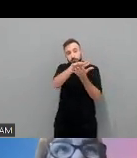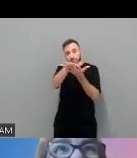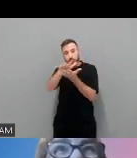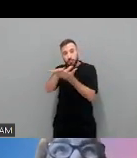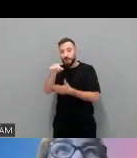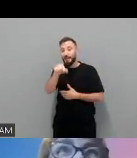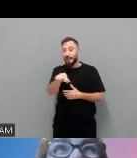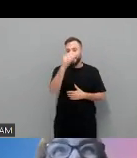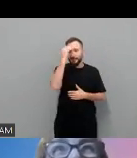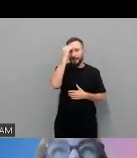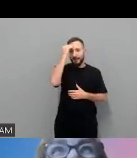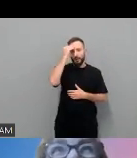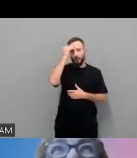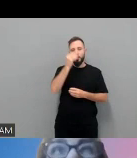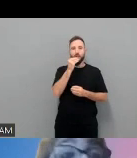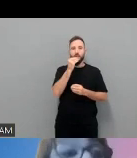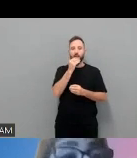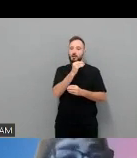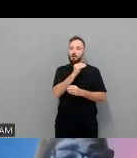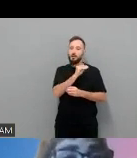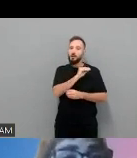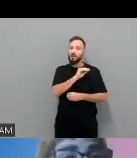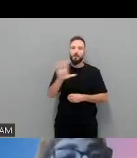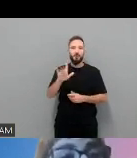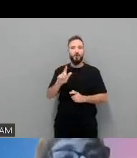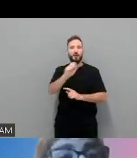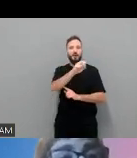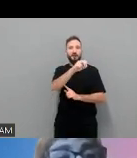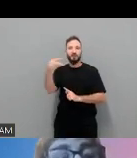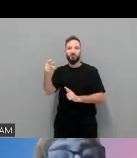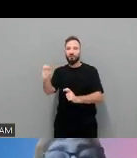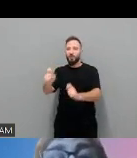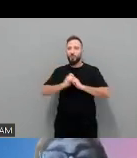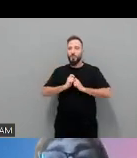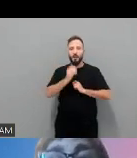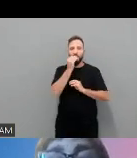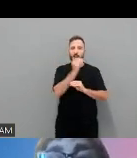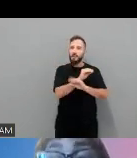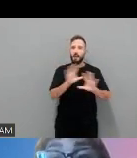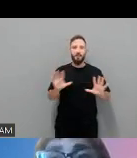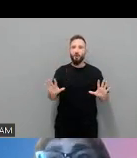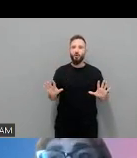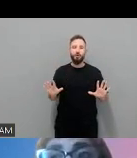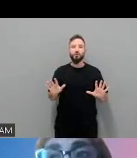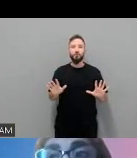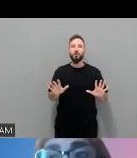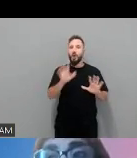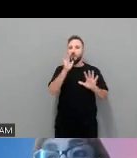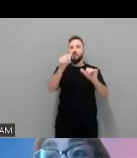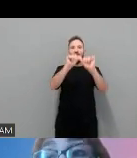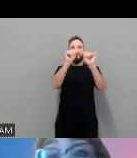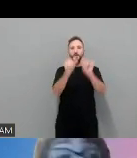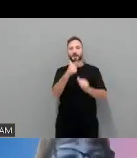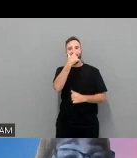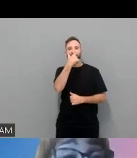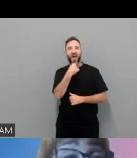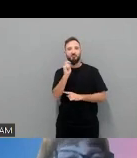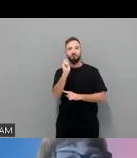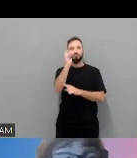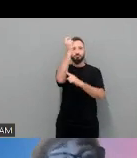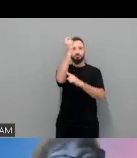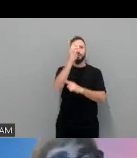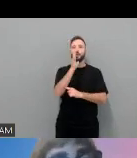sido la que más frutos nos ha dado de una manera más, más fácil, ¿no? En el sentido de que